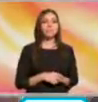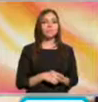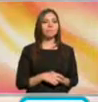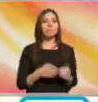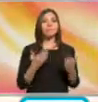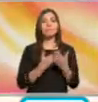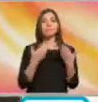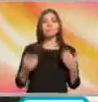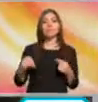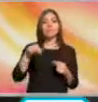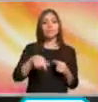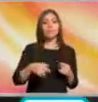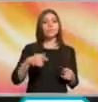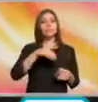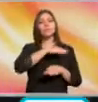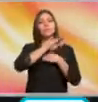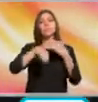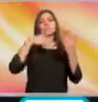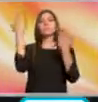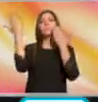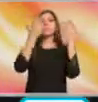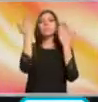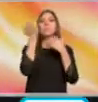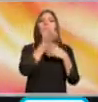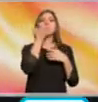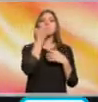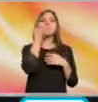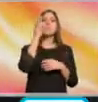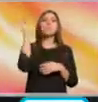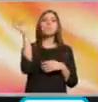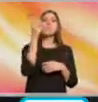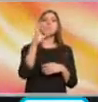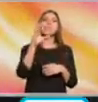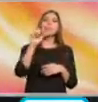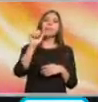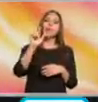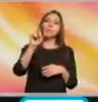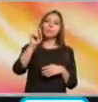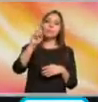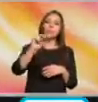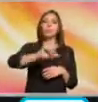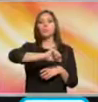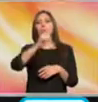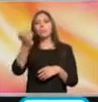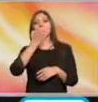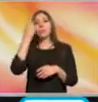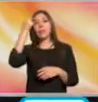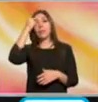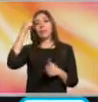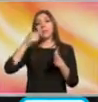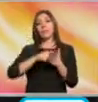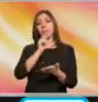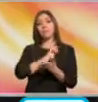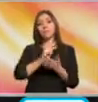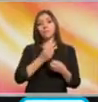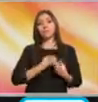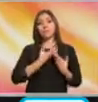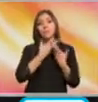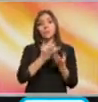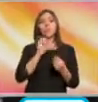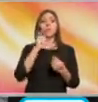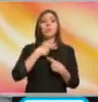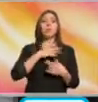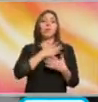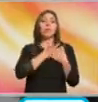Bueno, tío Alberto, aquí los estudiantes del claustro, de otras escuelas, los que se creen poetas o los que aman el cine vienen a estos